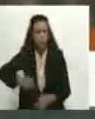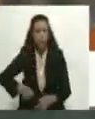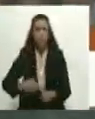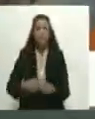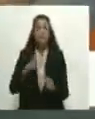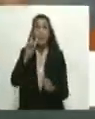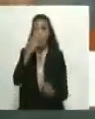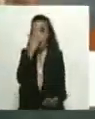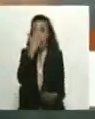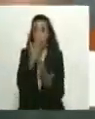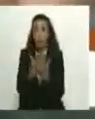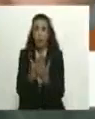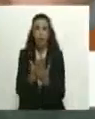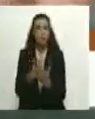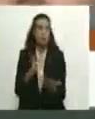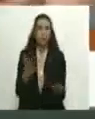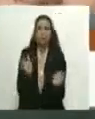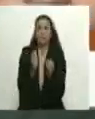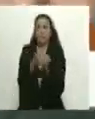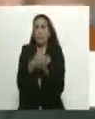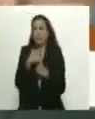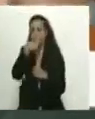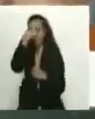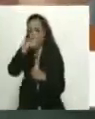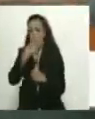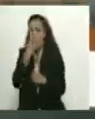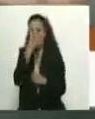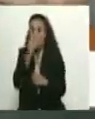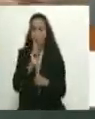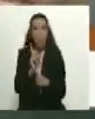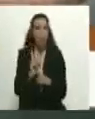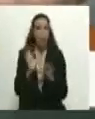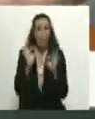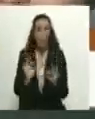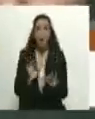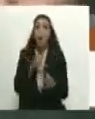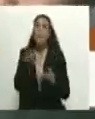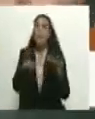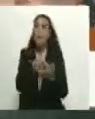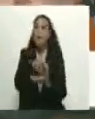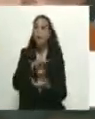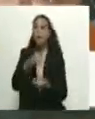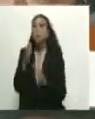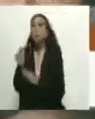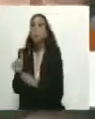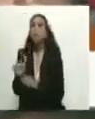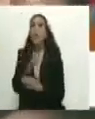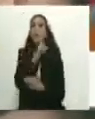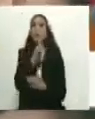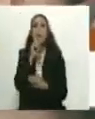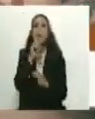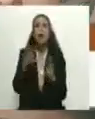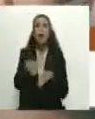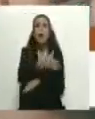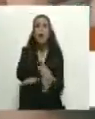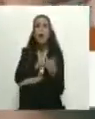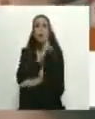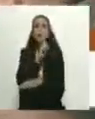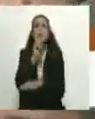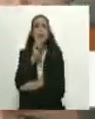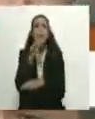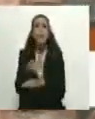gente que da la cara. Esto no se pueden esconder en ningún lugar. Hay un problema en la calle tal, ¿cómo se llama esta calle aquí?